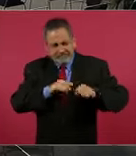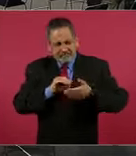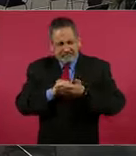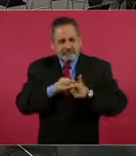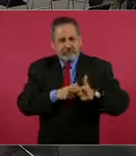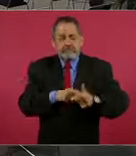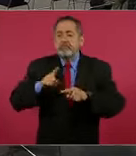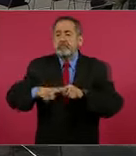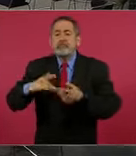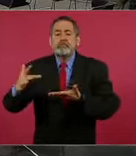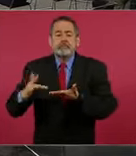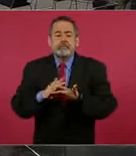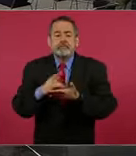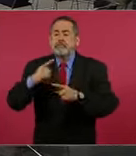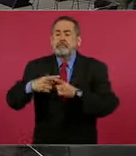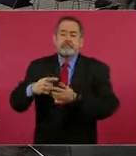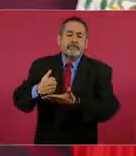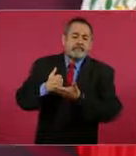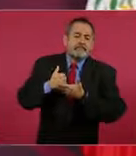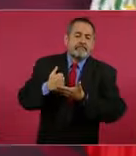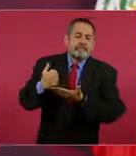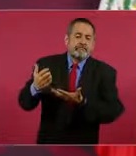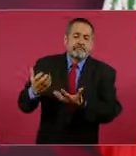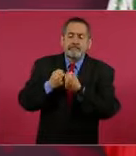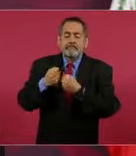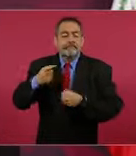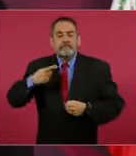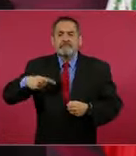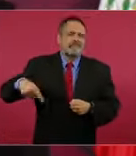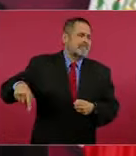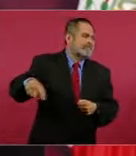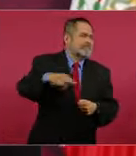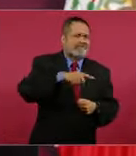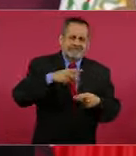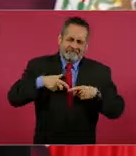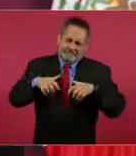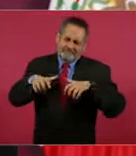¿Quién me apoya? ¿Quién me ha apoyado? El pueblo.